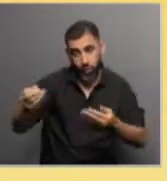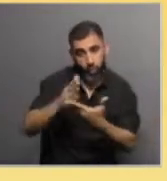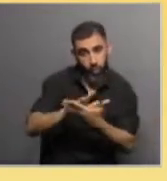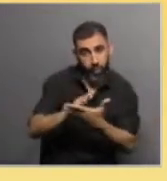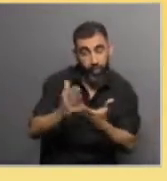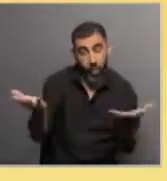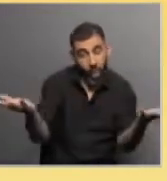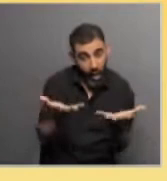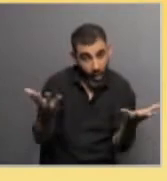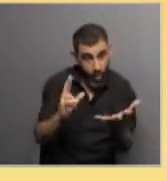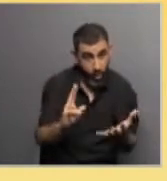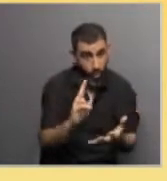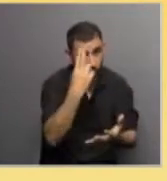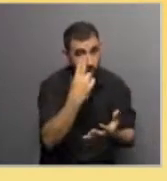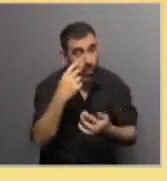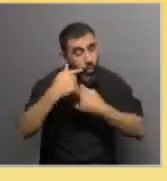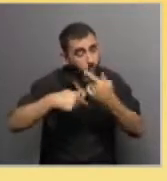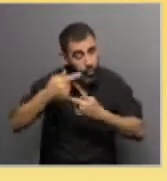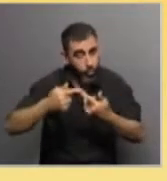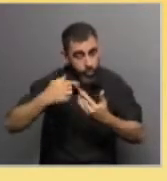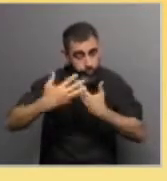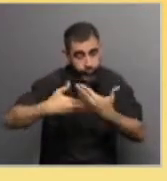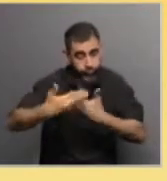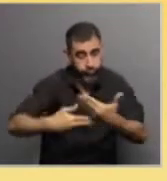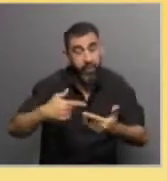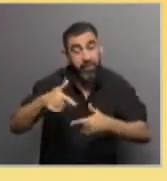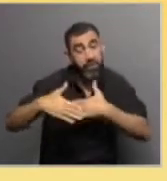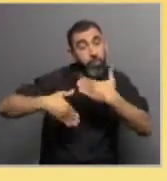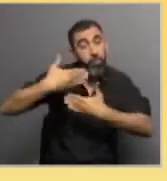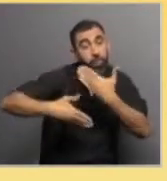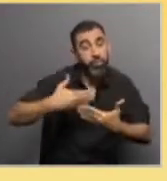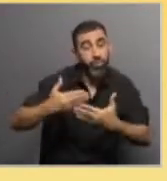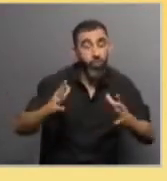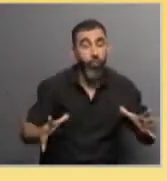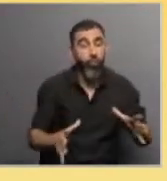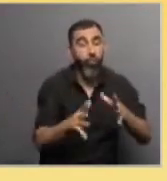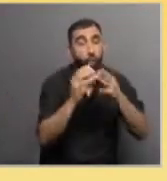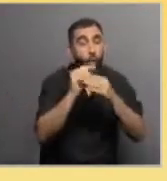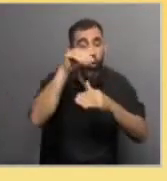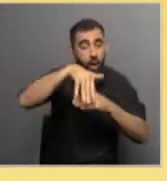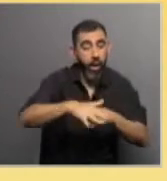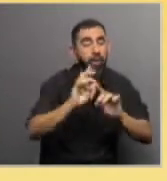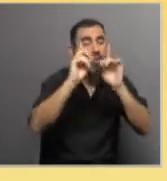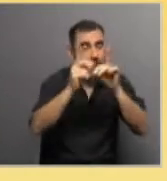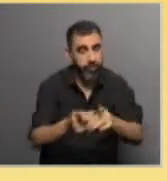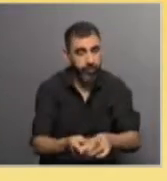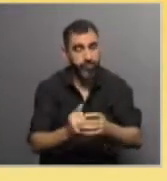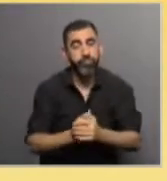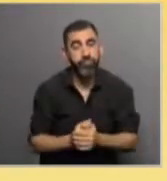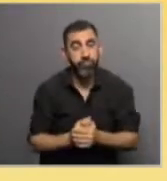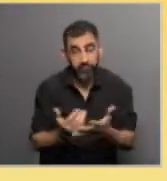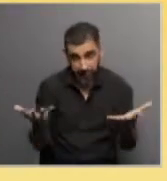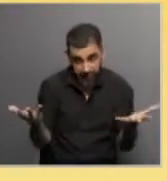hoy es nuestro territorio continuó su formación y en este proceso el vulcanismo hizo su aporte. En tiempos